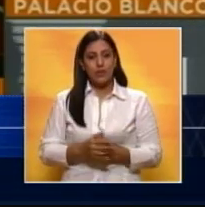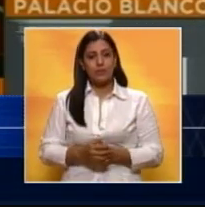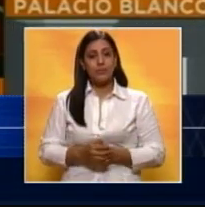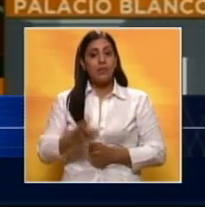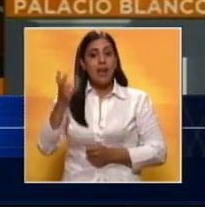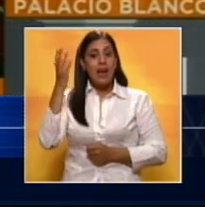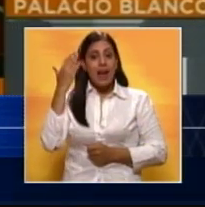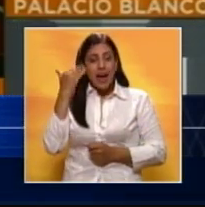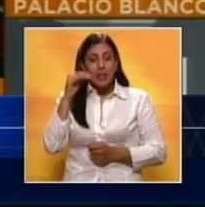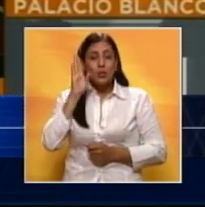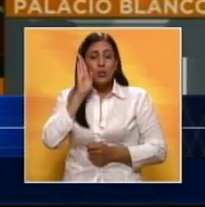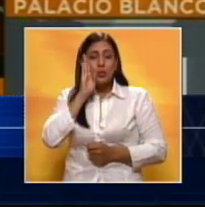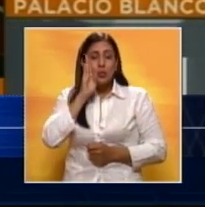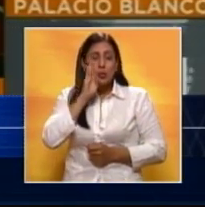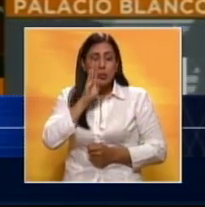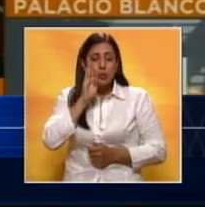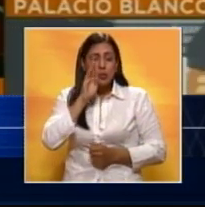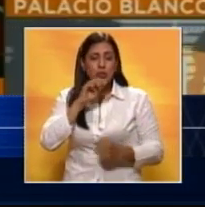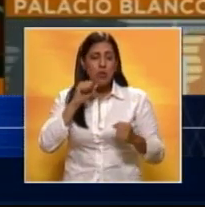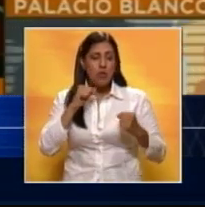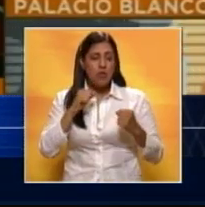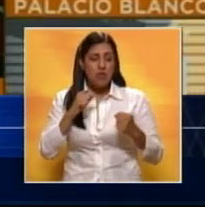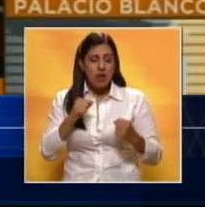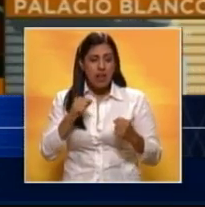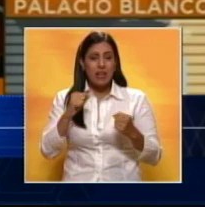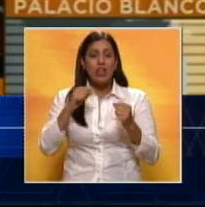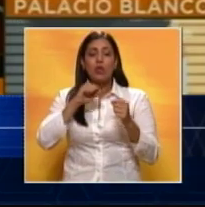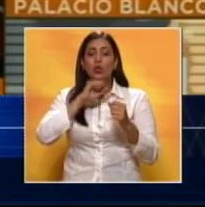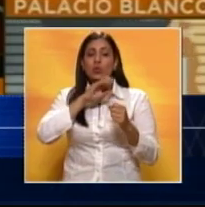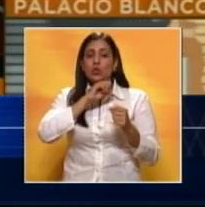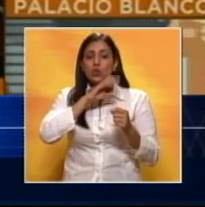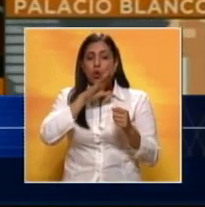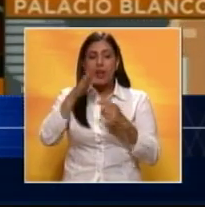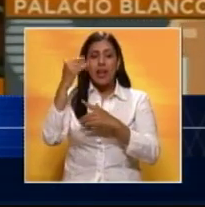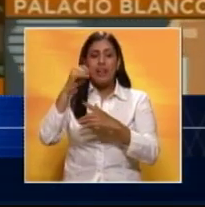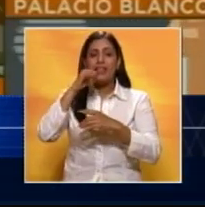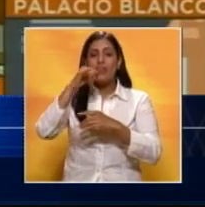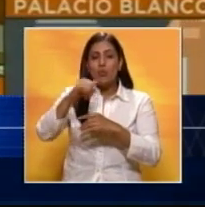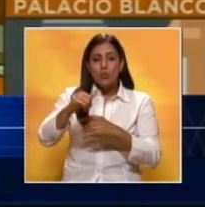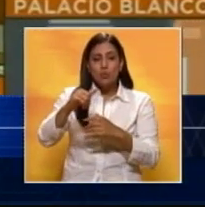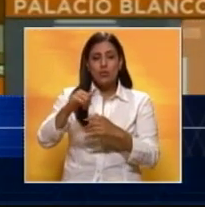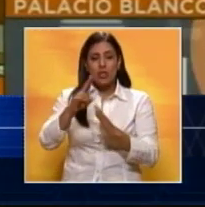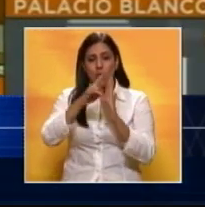en el biliar libelo de demanda de nulidad